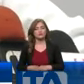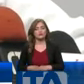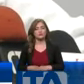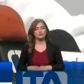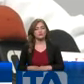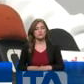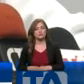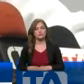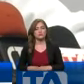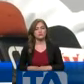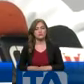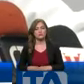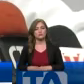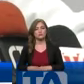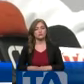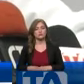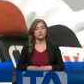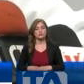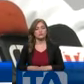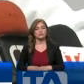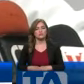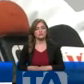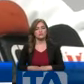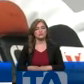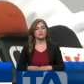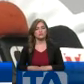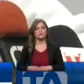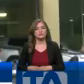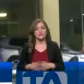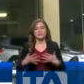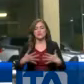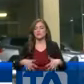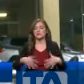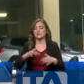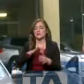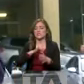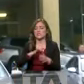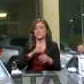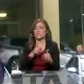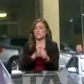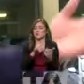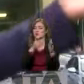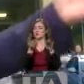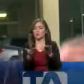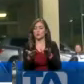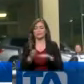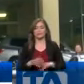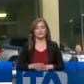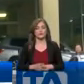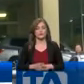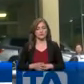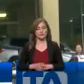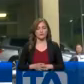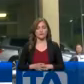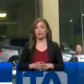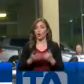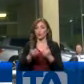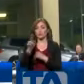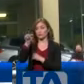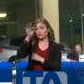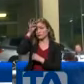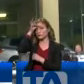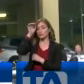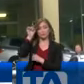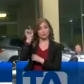estabilidad, pero en la situación crítica y grave. Y durante esta jornada hasta el Hospital Metropolitano, donde